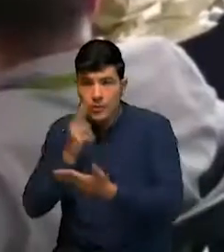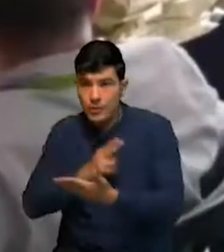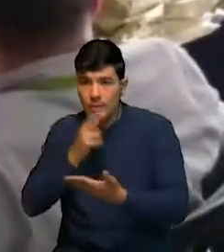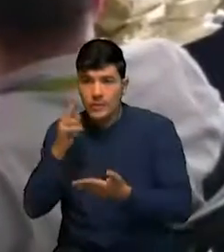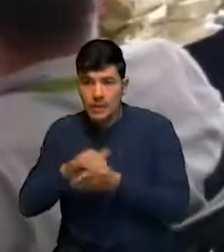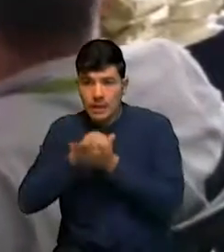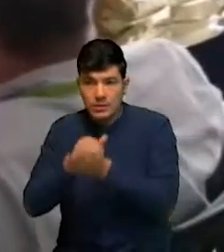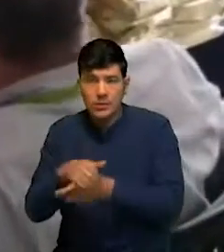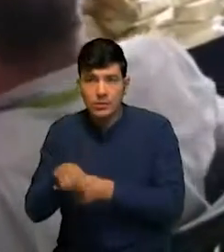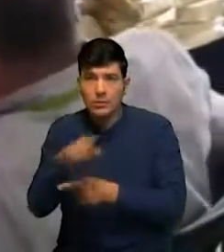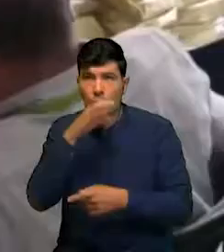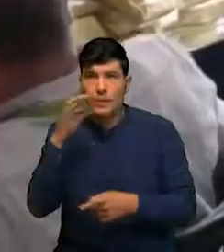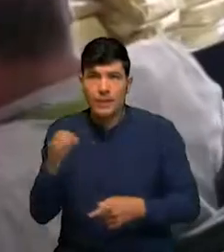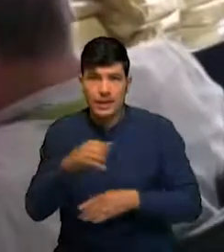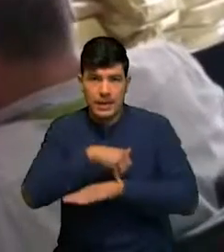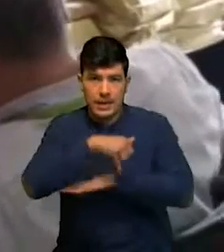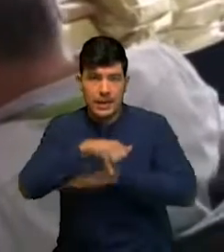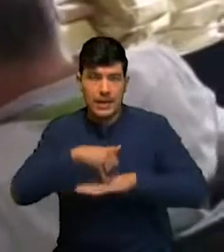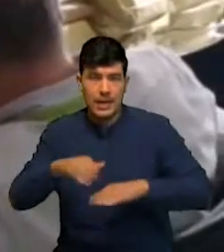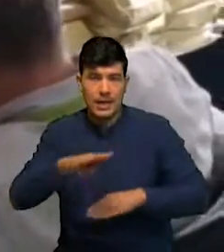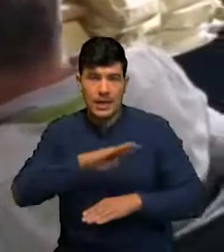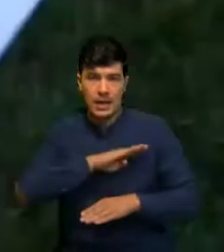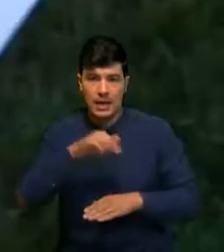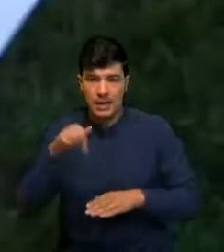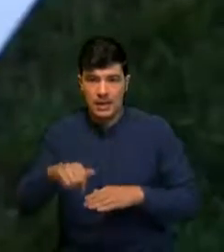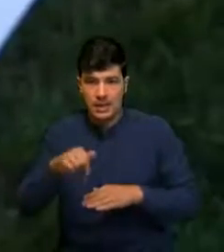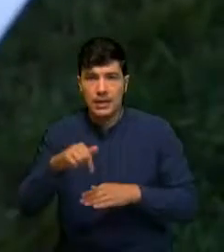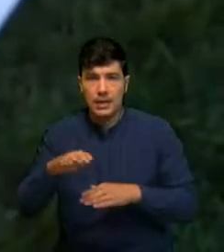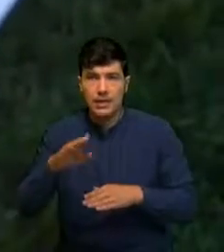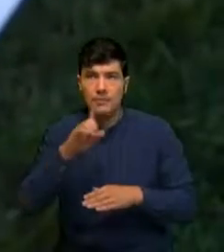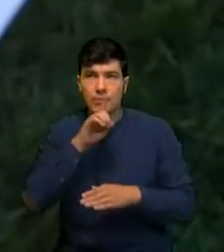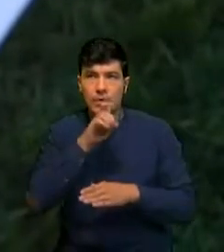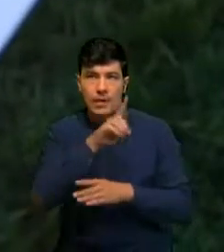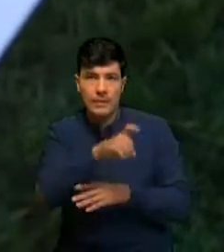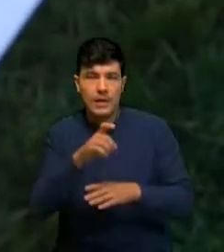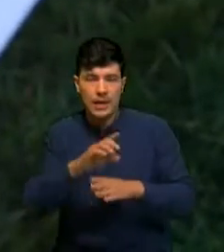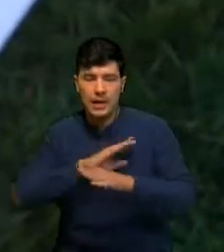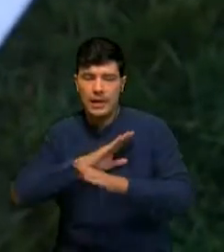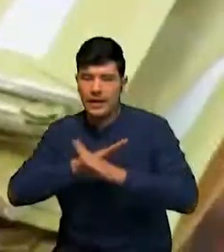adelanta el ingeniero Rodolfo Hernández al frente de la alcaldía municipal por luchar contra la corrupción.